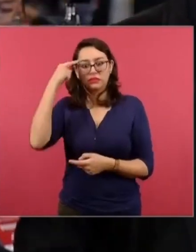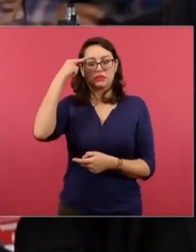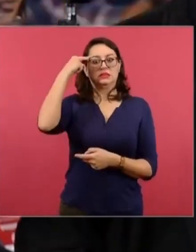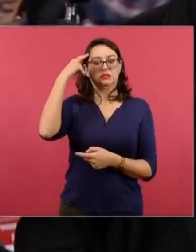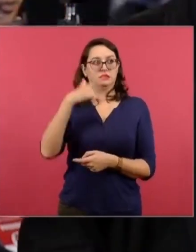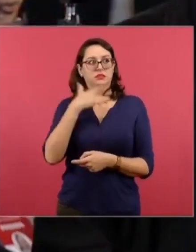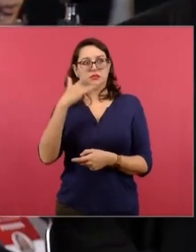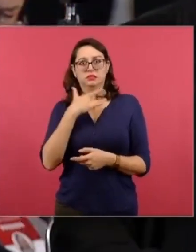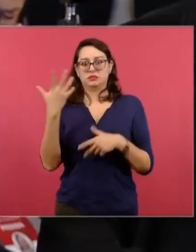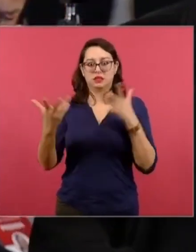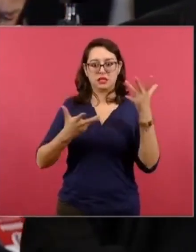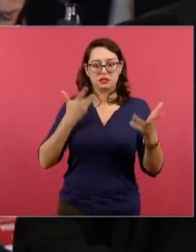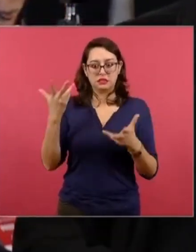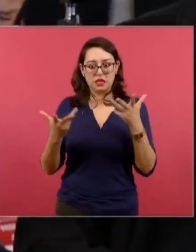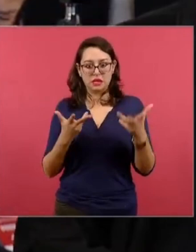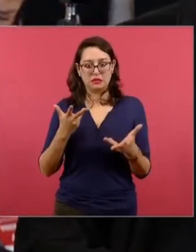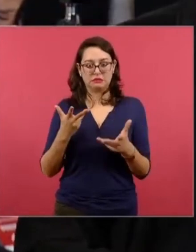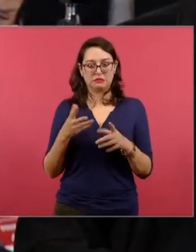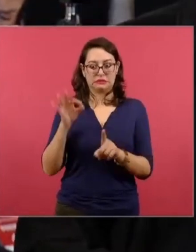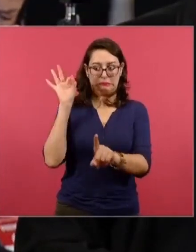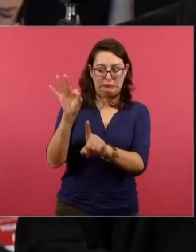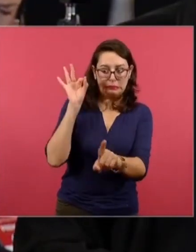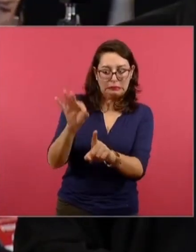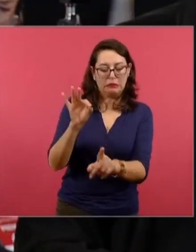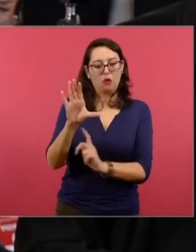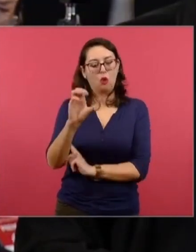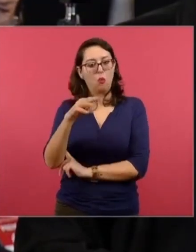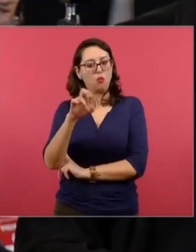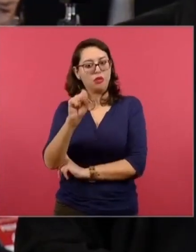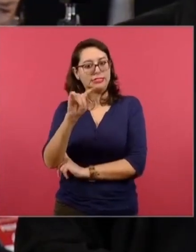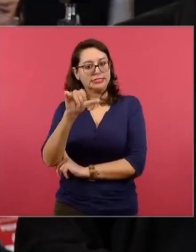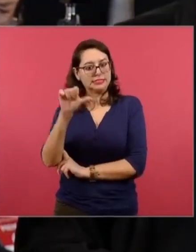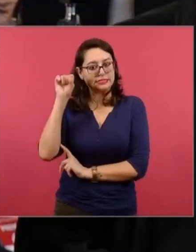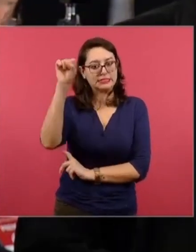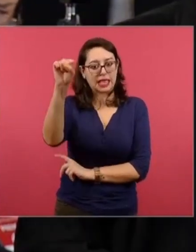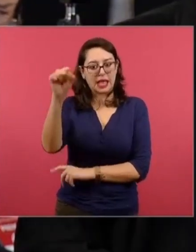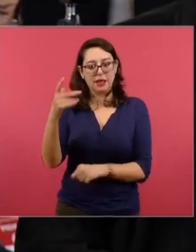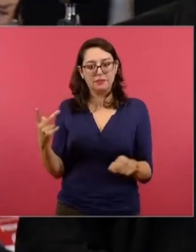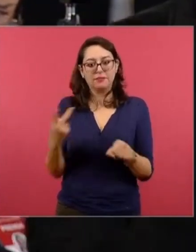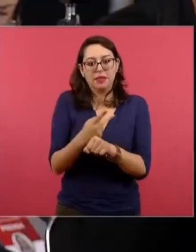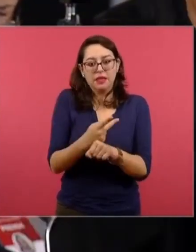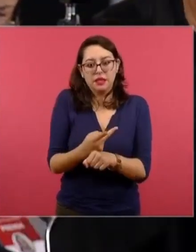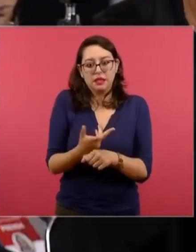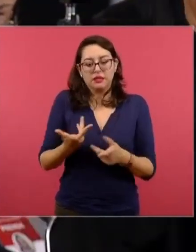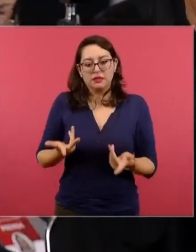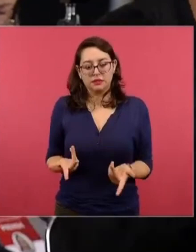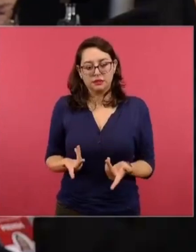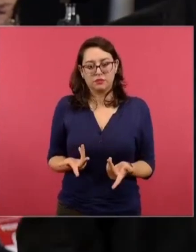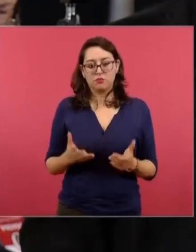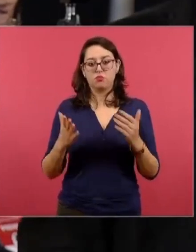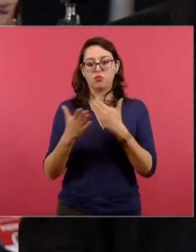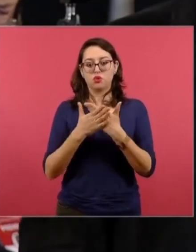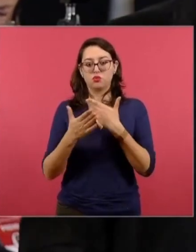ya mucho acerca de este llamado virus comunista y que sus hijos van a ser adoctrinados por la